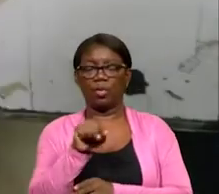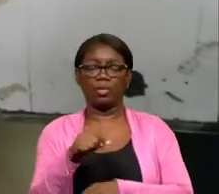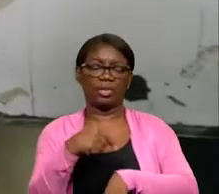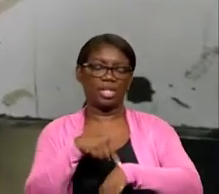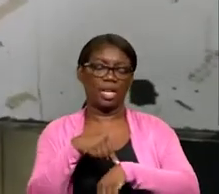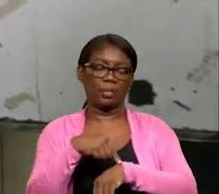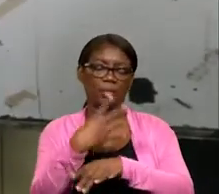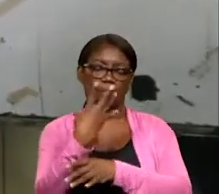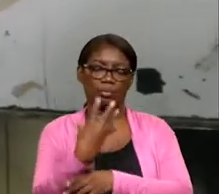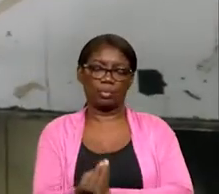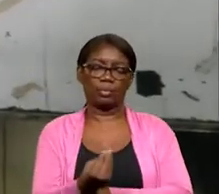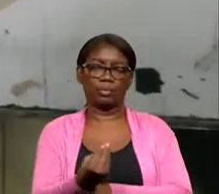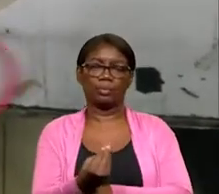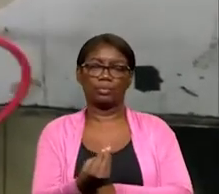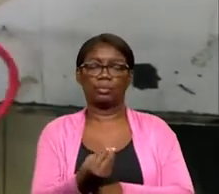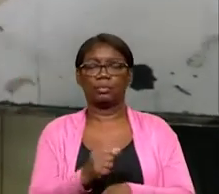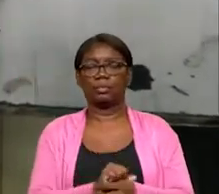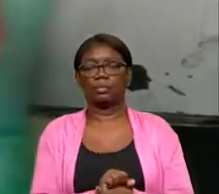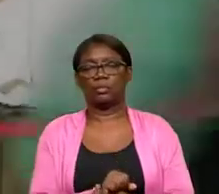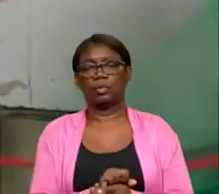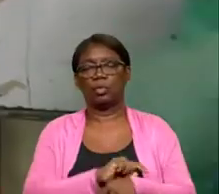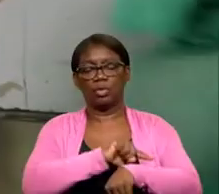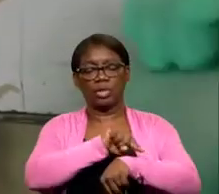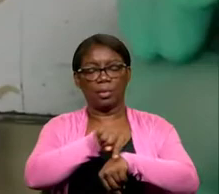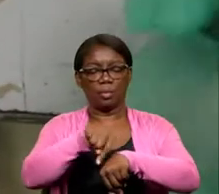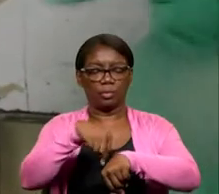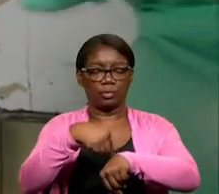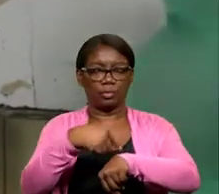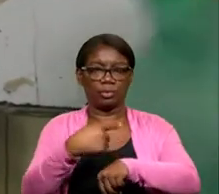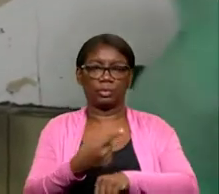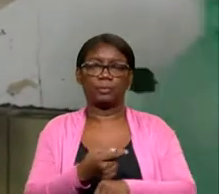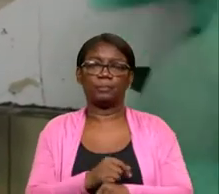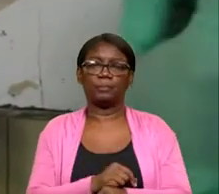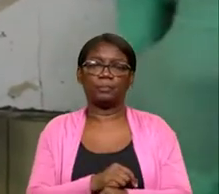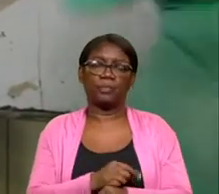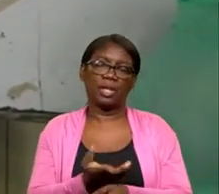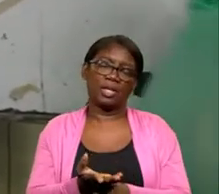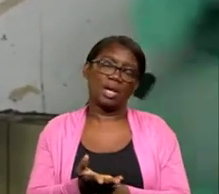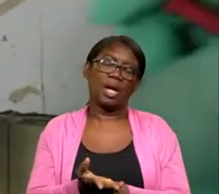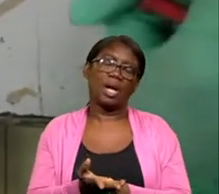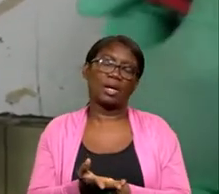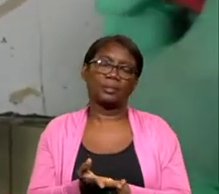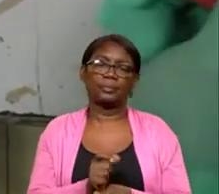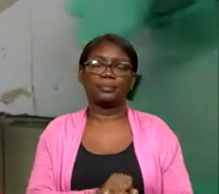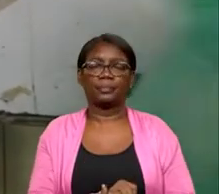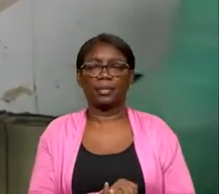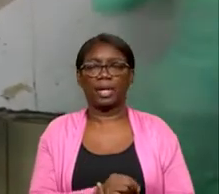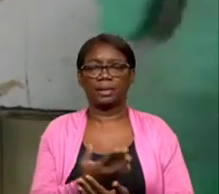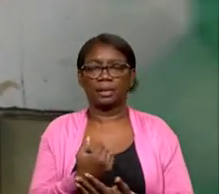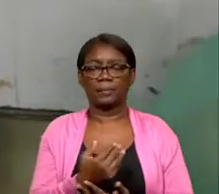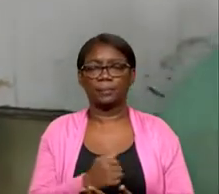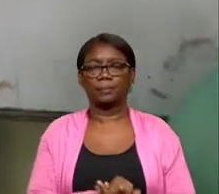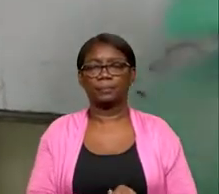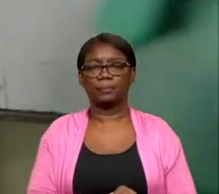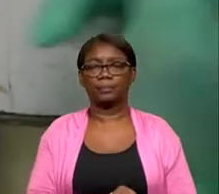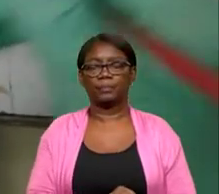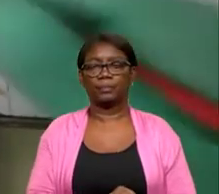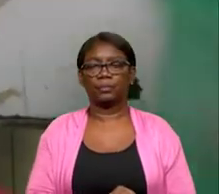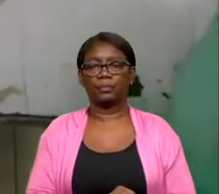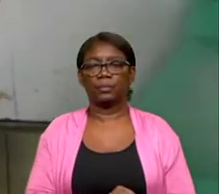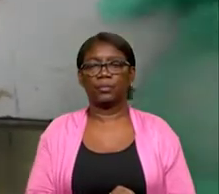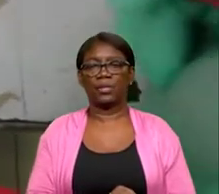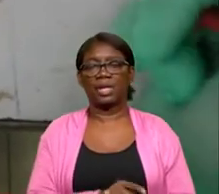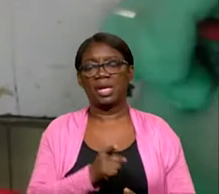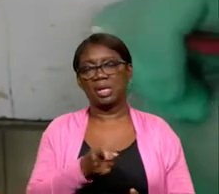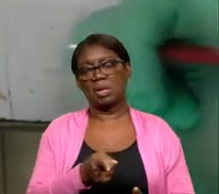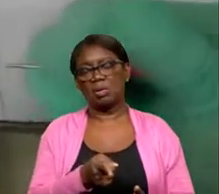uno, obviamente que los otros ya están con un tiempo de consumo el día de la compra o el día